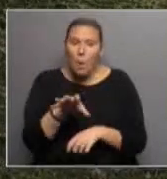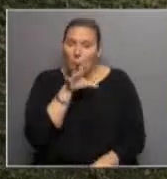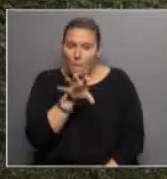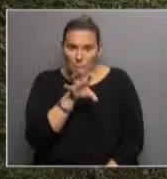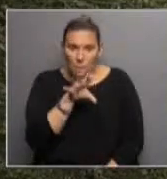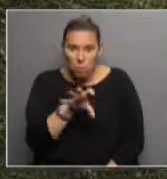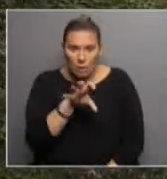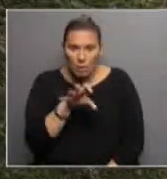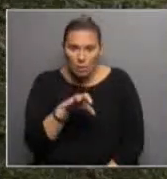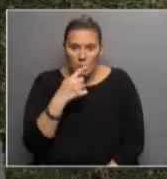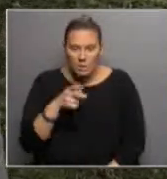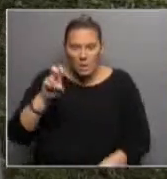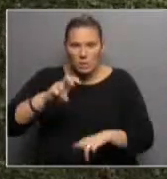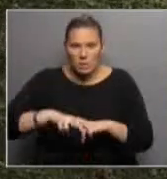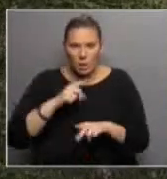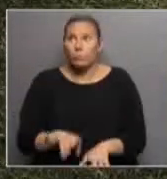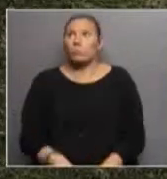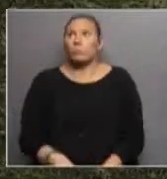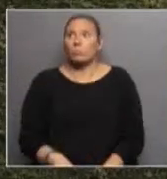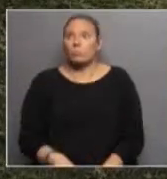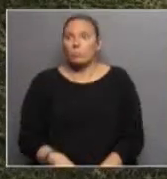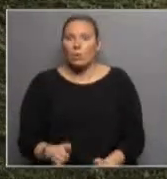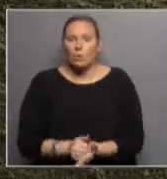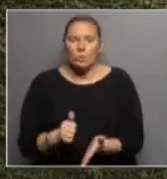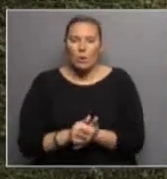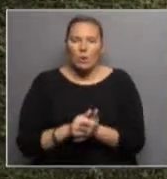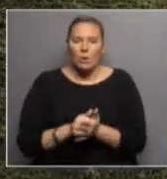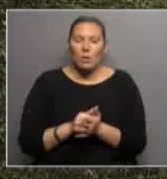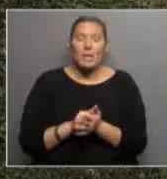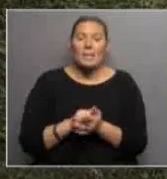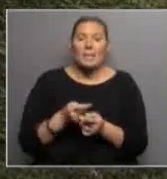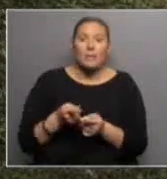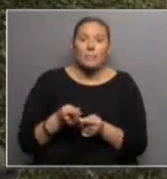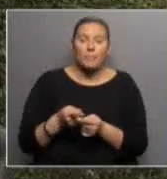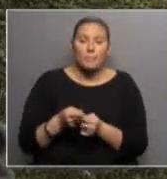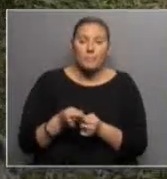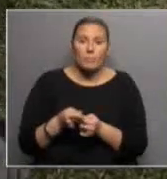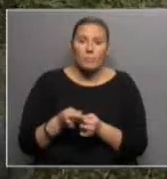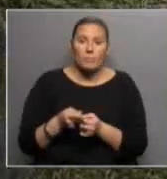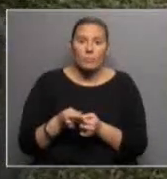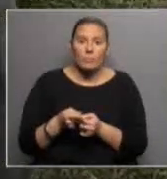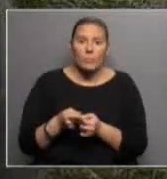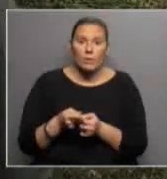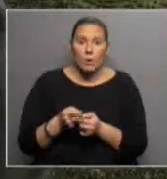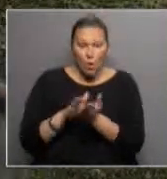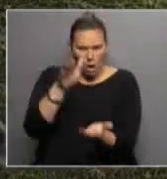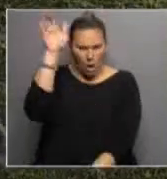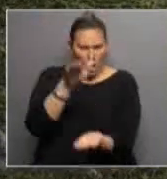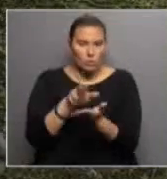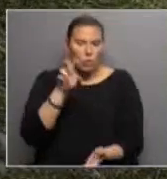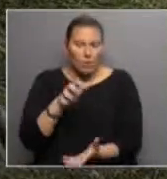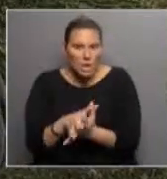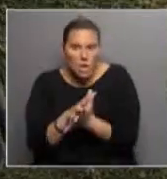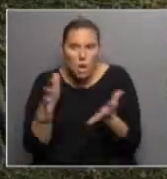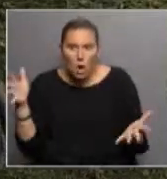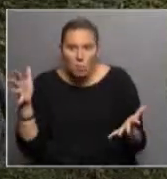que le decía sentate y se quedaba ahí. Y tú sabes que salió un lagarto verde grandote